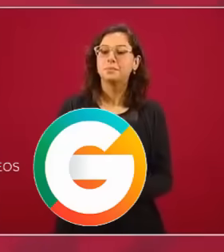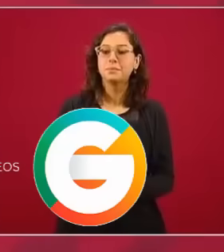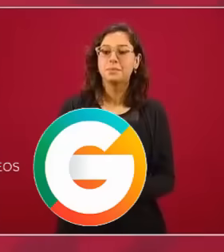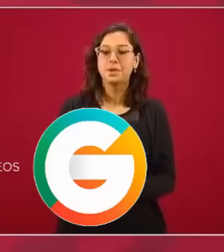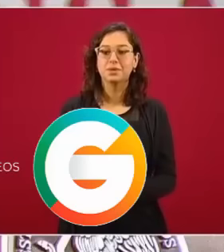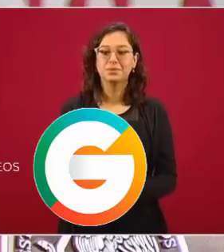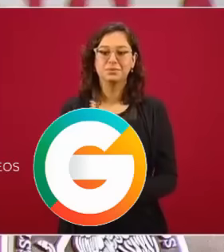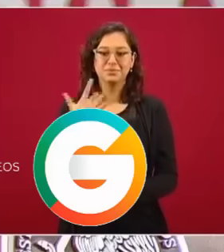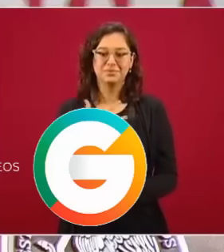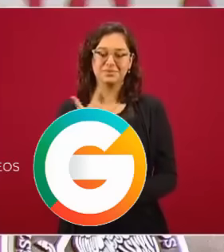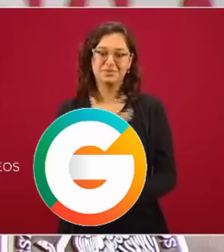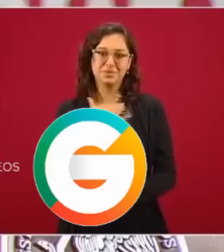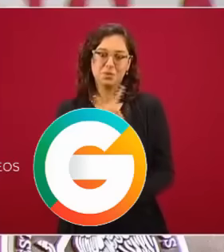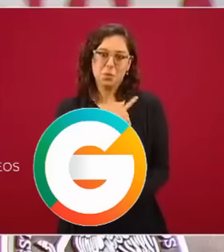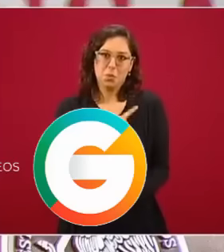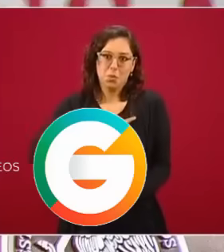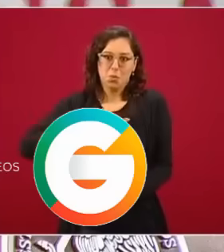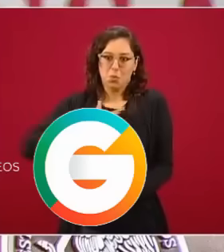me dio mucho gusto